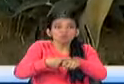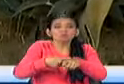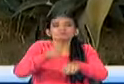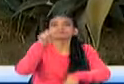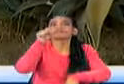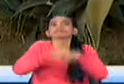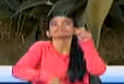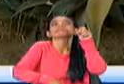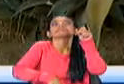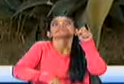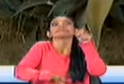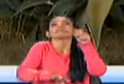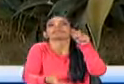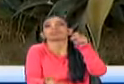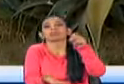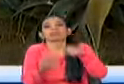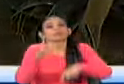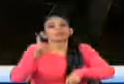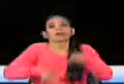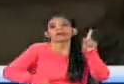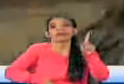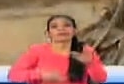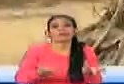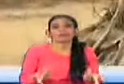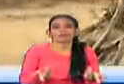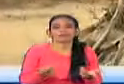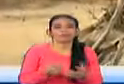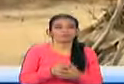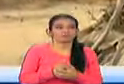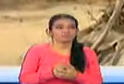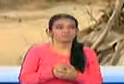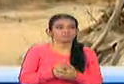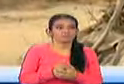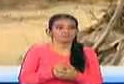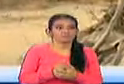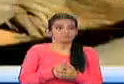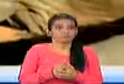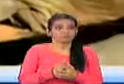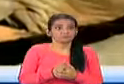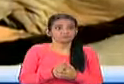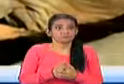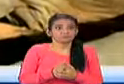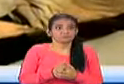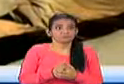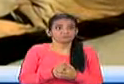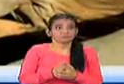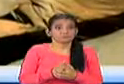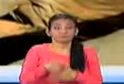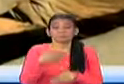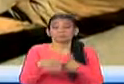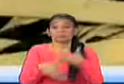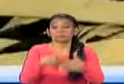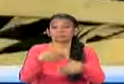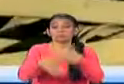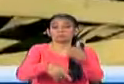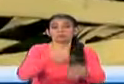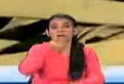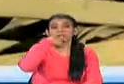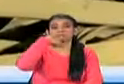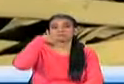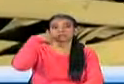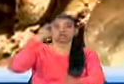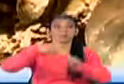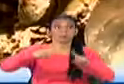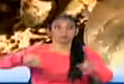parte para atrás de voltea ya no vale eso ya si se deja pasar el 5 se hace un tronco que termina seco en cambio